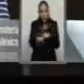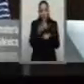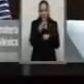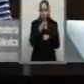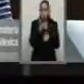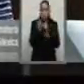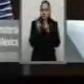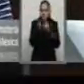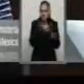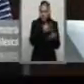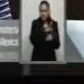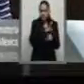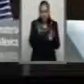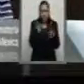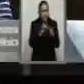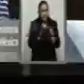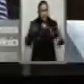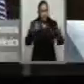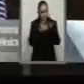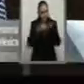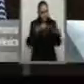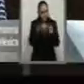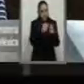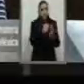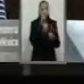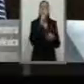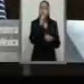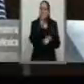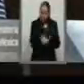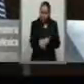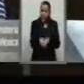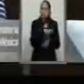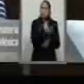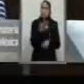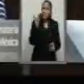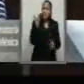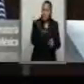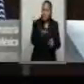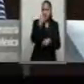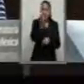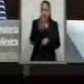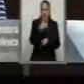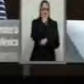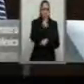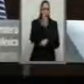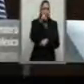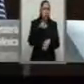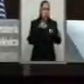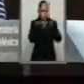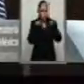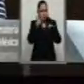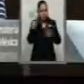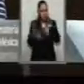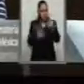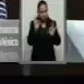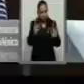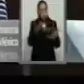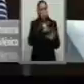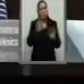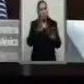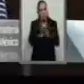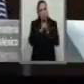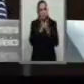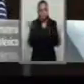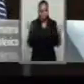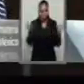estas. Podrá y deberá exigir normas de paridad de género para la integración en órganos de gobierno, además de